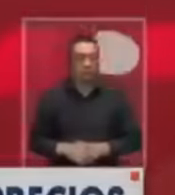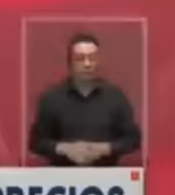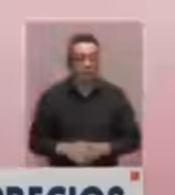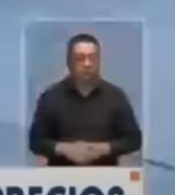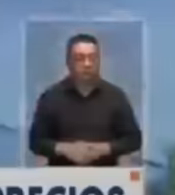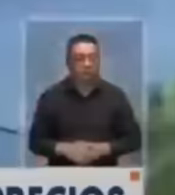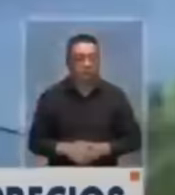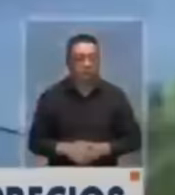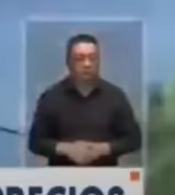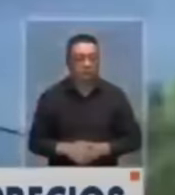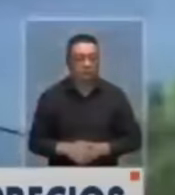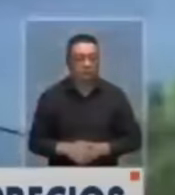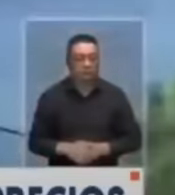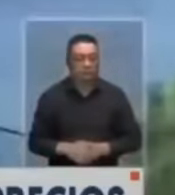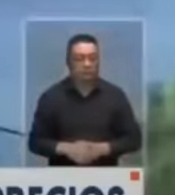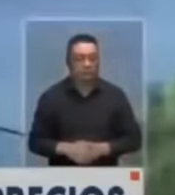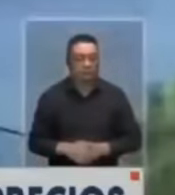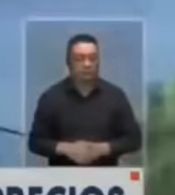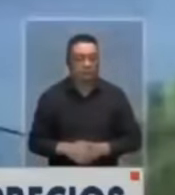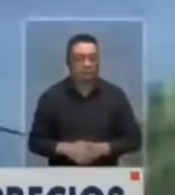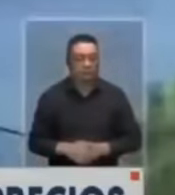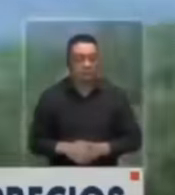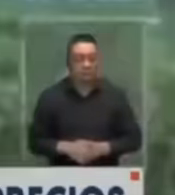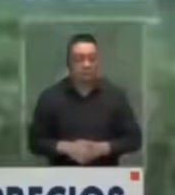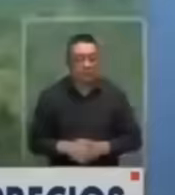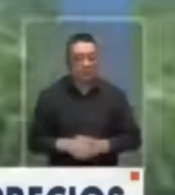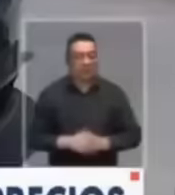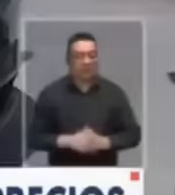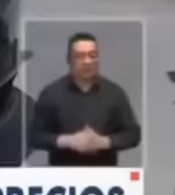Igual yo soy más de los vehículos híbridos. Siempre me gustaron eso.